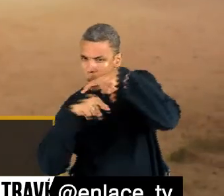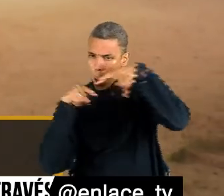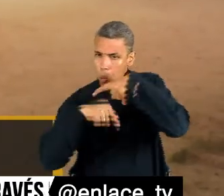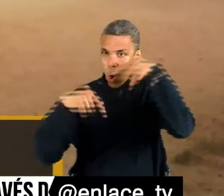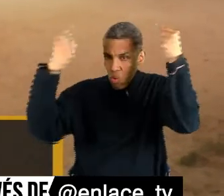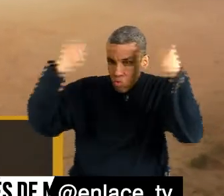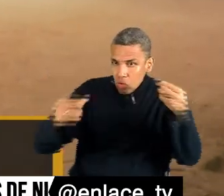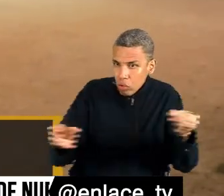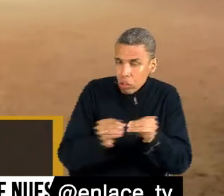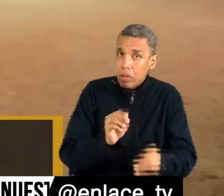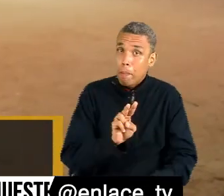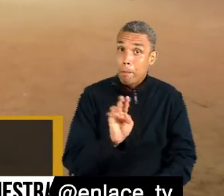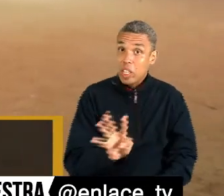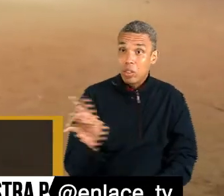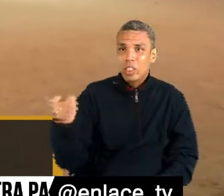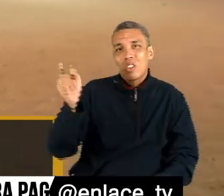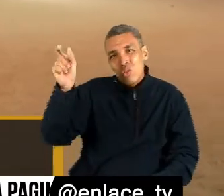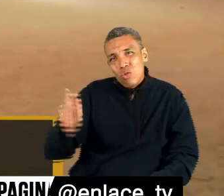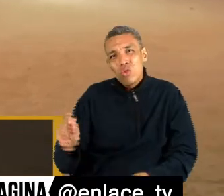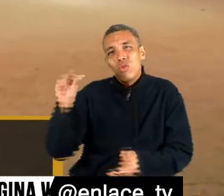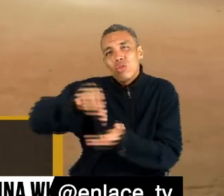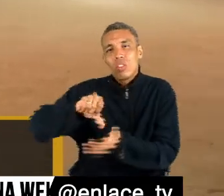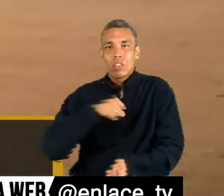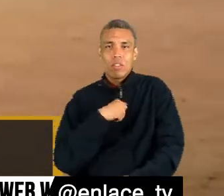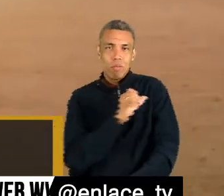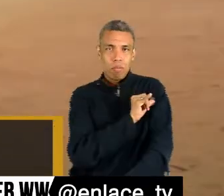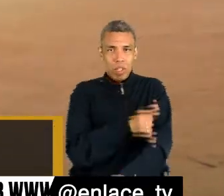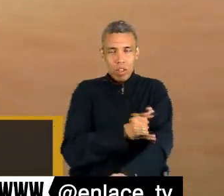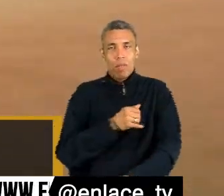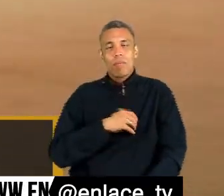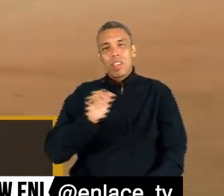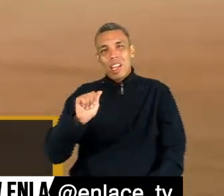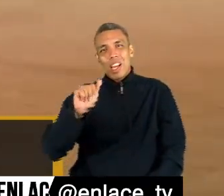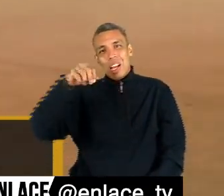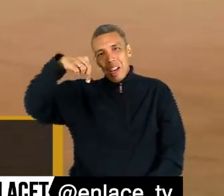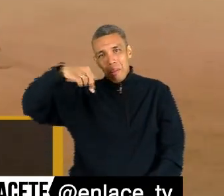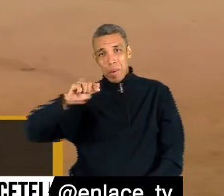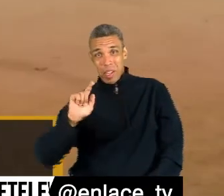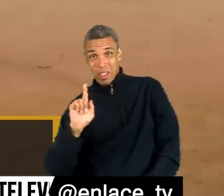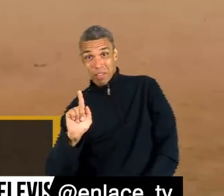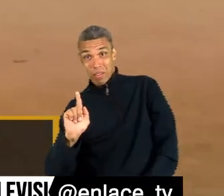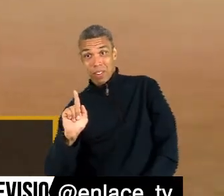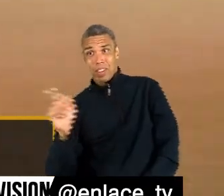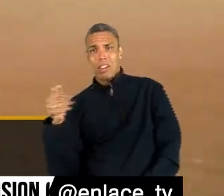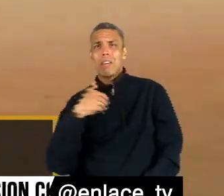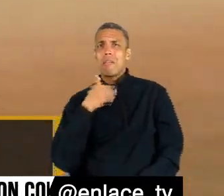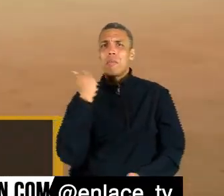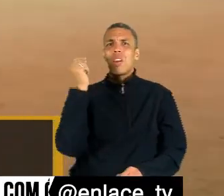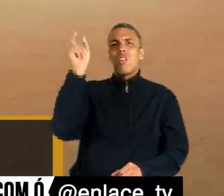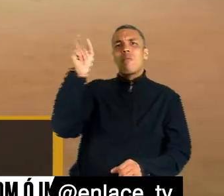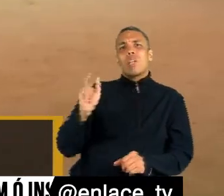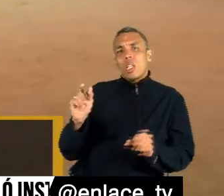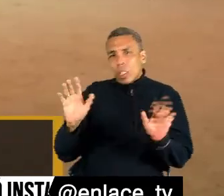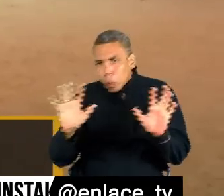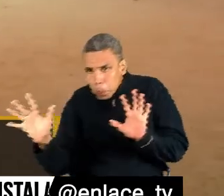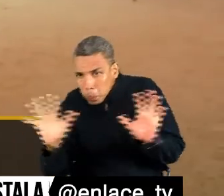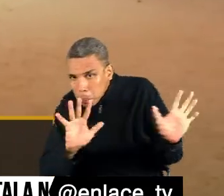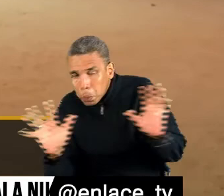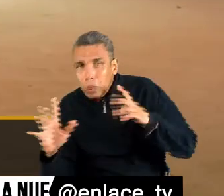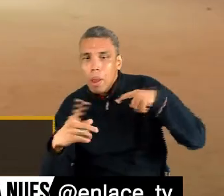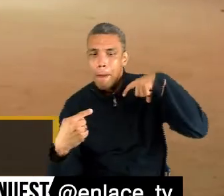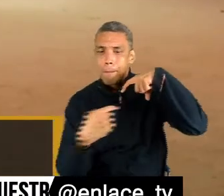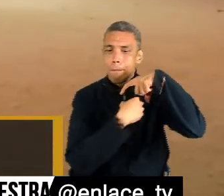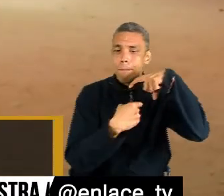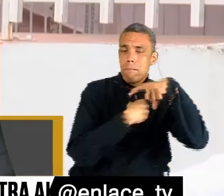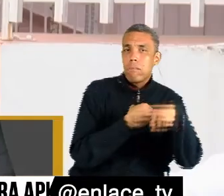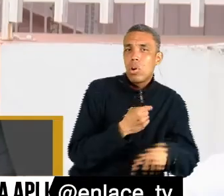tantos marcados. De igual forma, APF Human se llevó los honores como valla menos vencida con solo 12